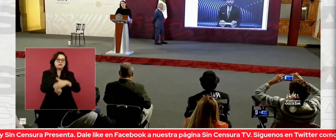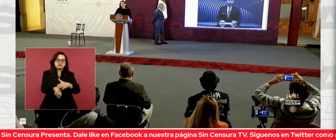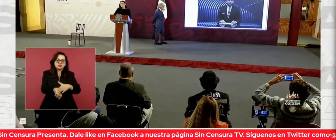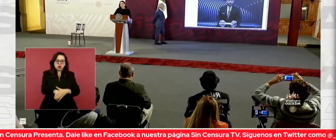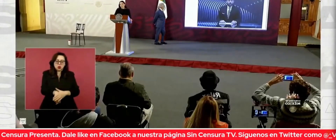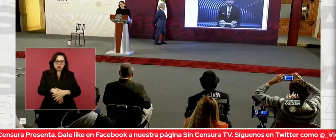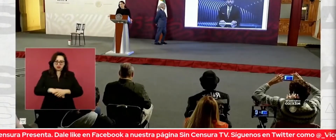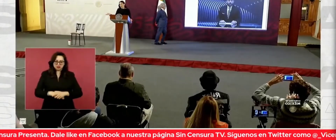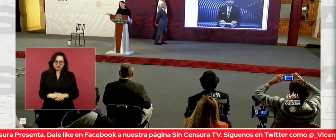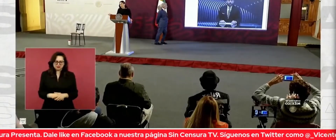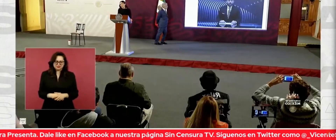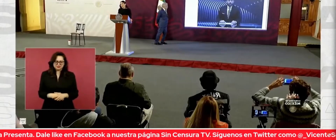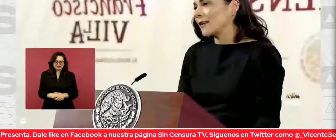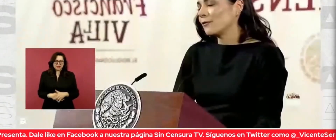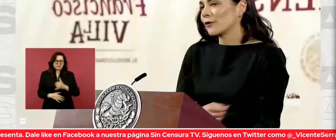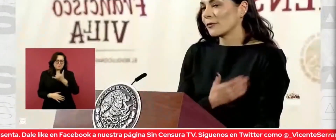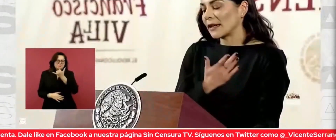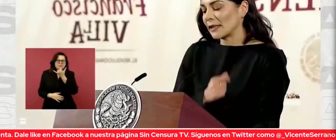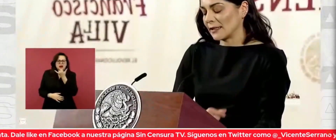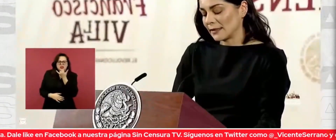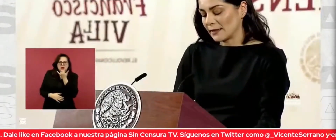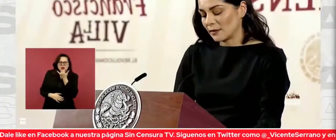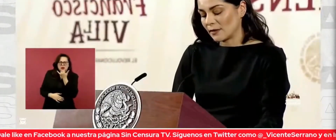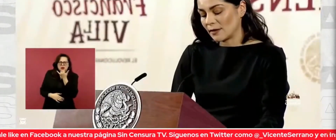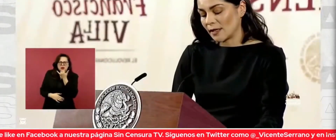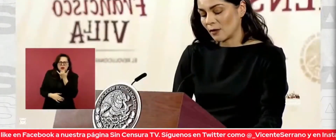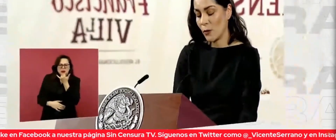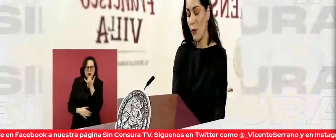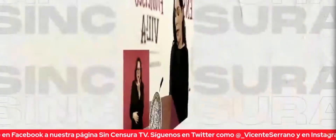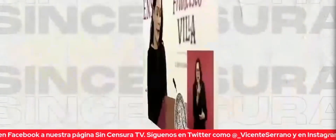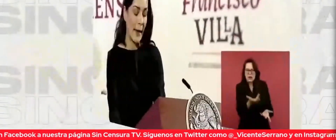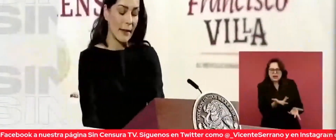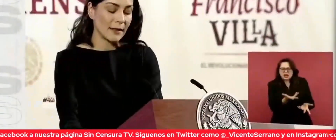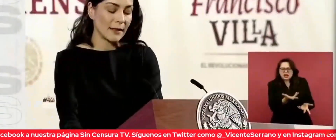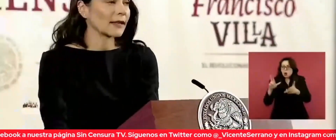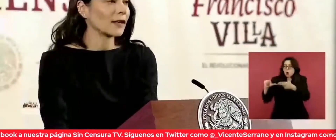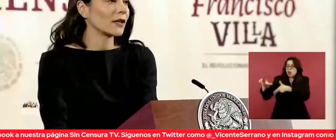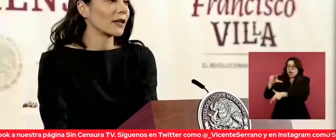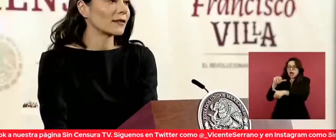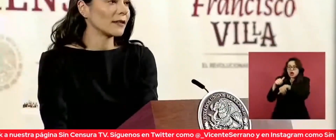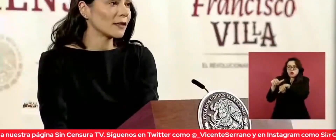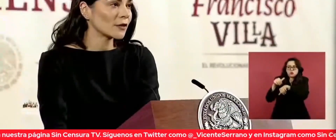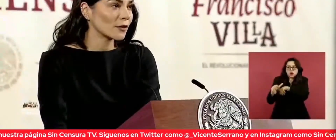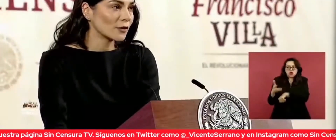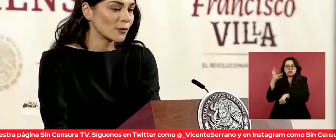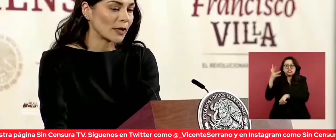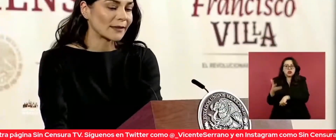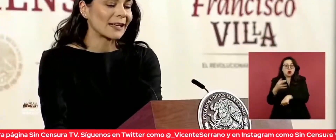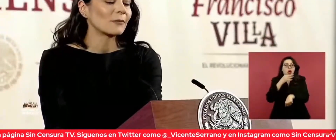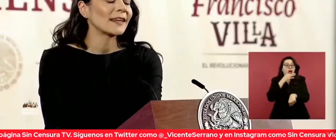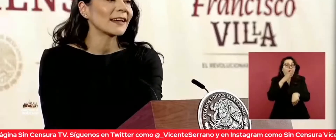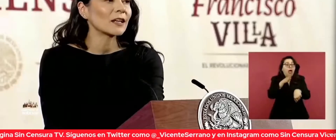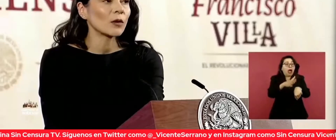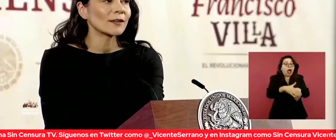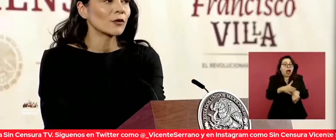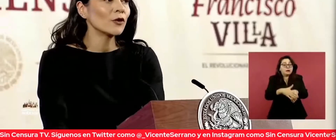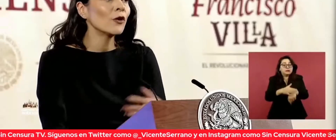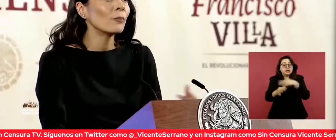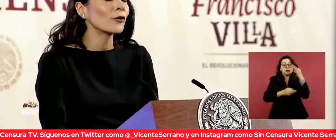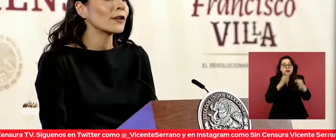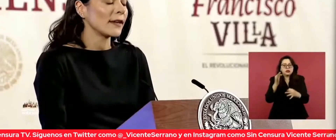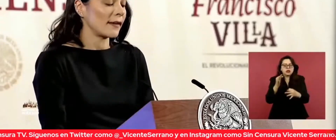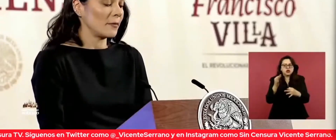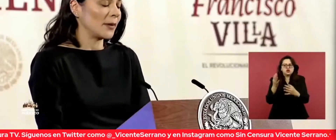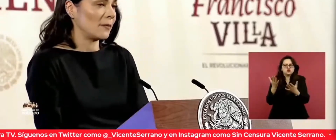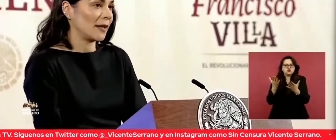¿Cómo se iba a informar de un huracán de categoría 5 durante la mañana cuando